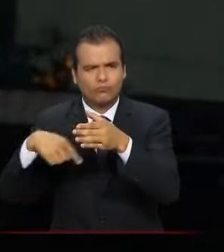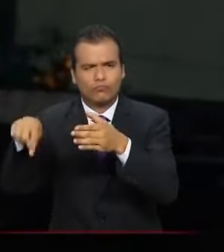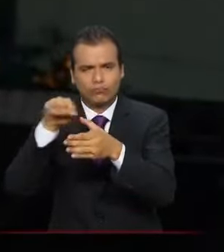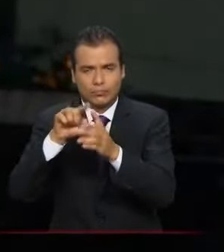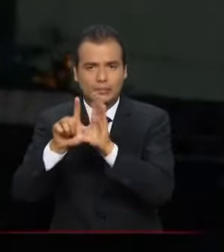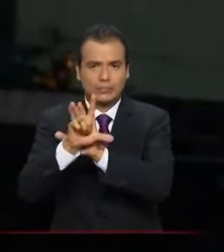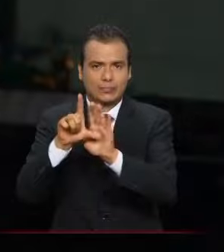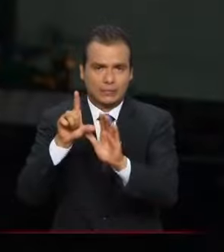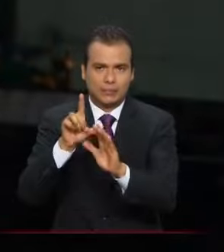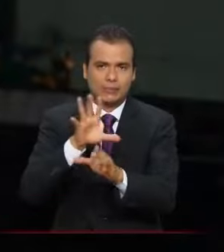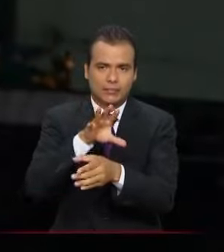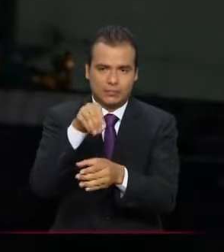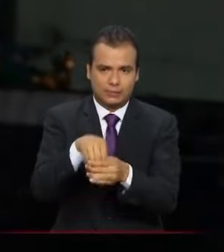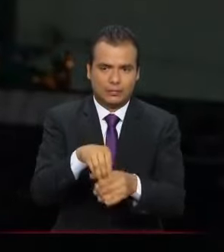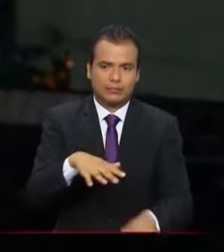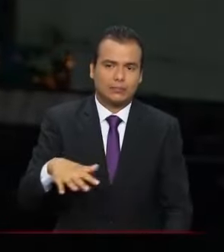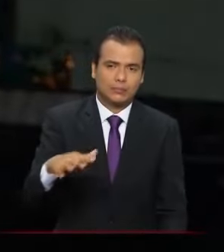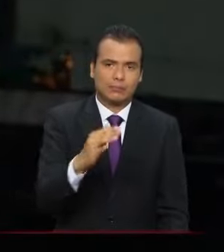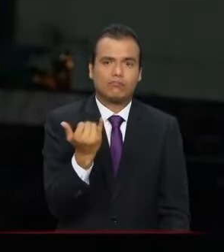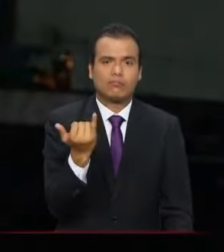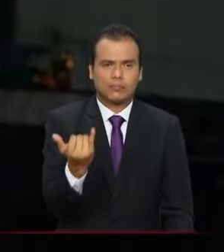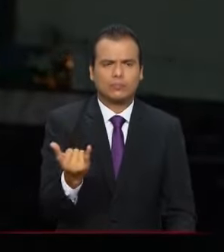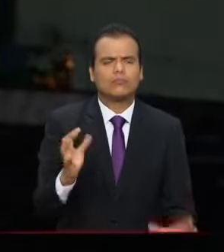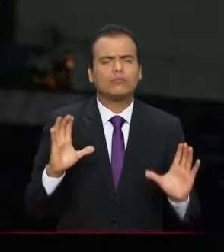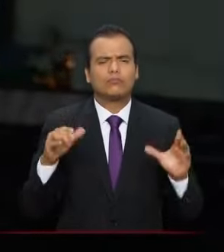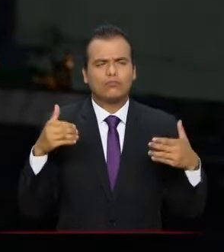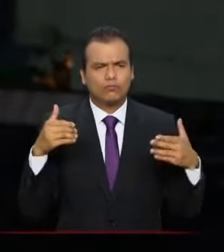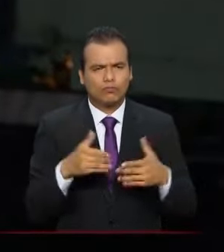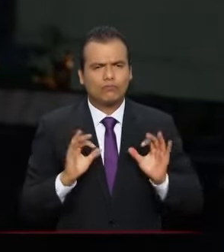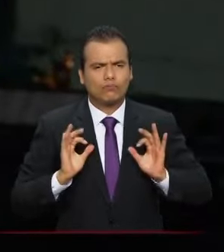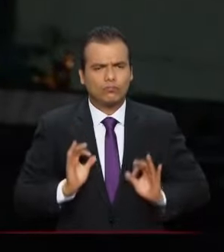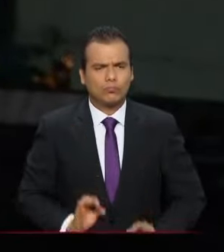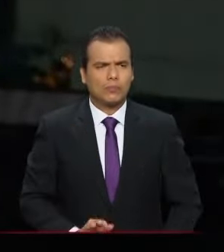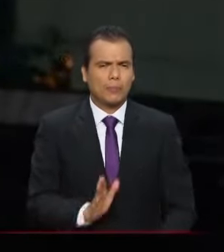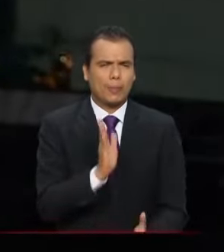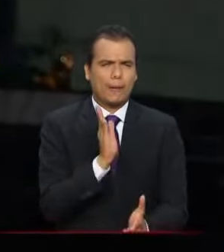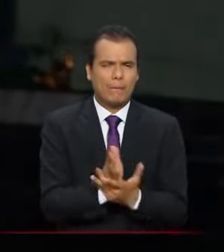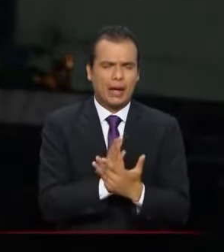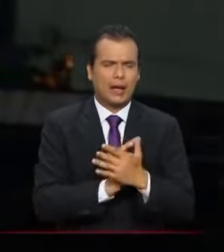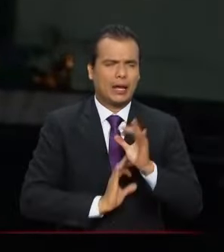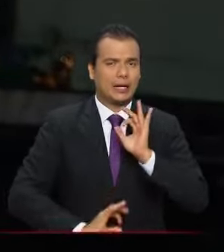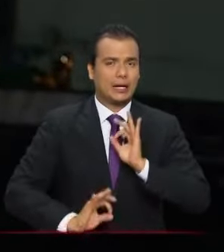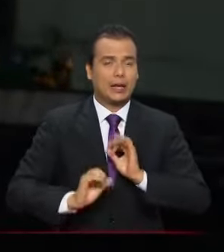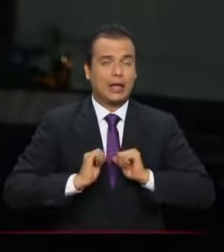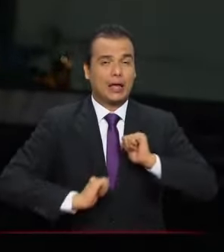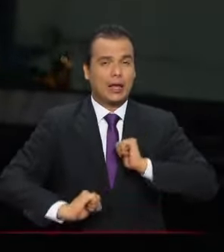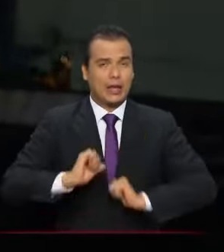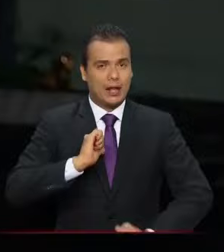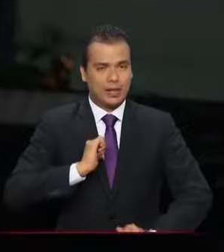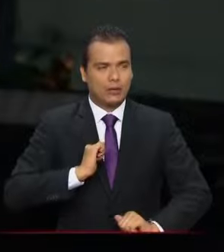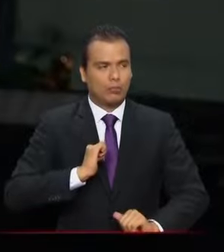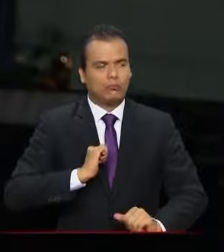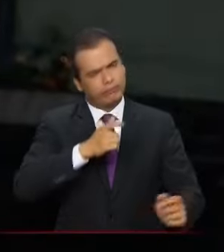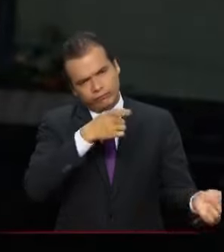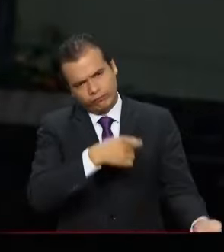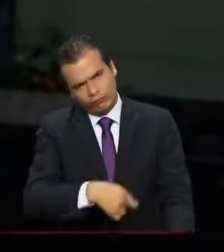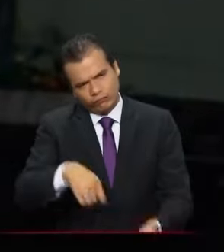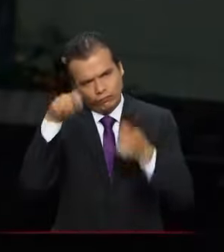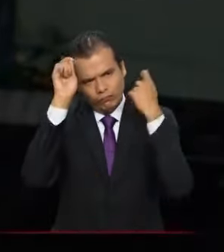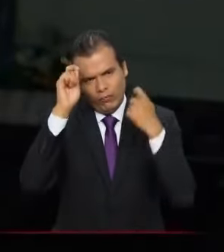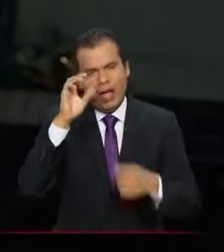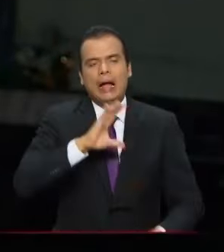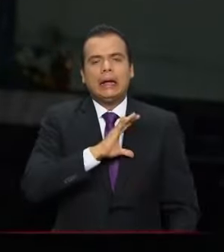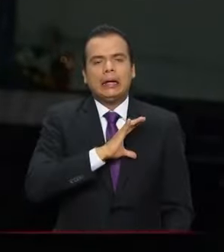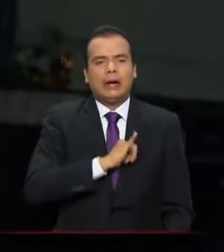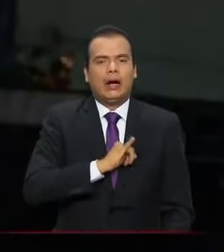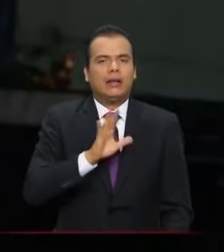zona del departamento del Cauca, miembros del ejército fueron trasladados hasta un centro asistencial de aquí, de la ciudad de Cali. Aún está por confirmar